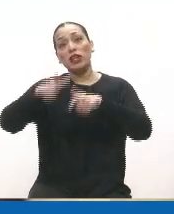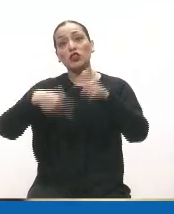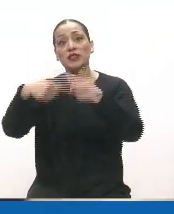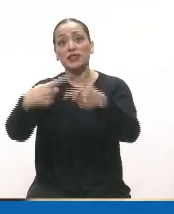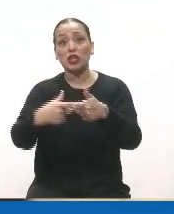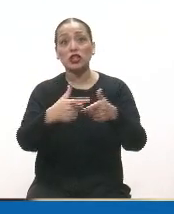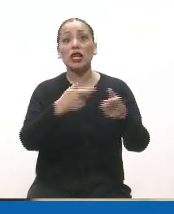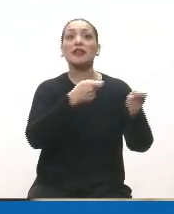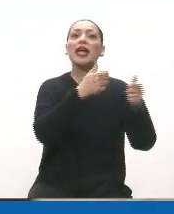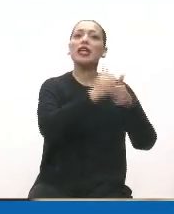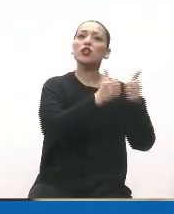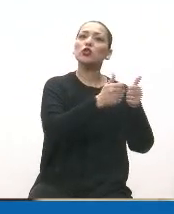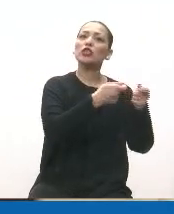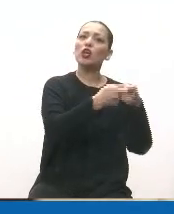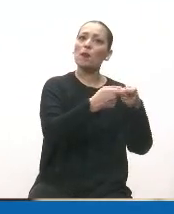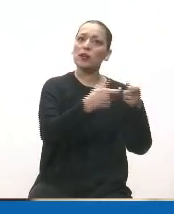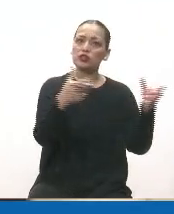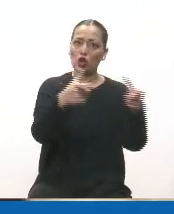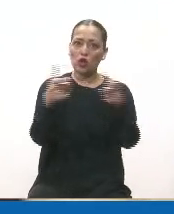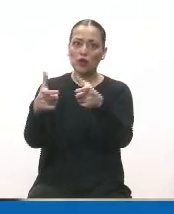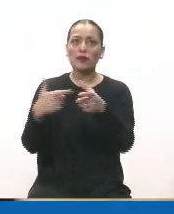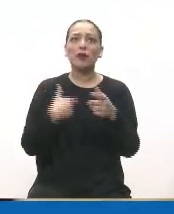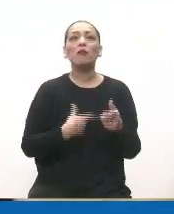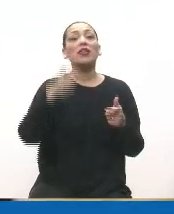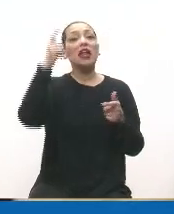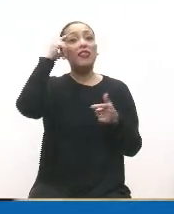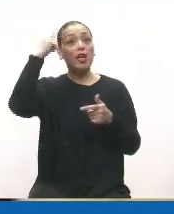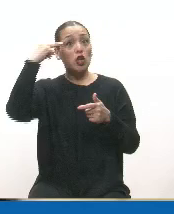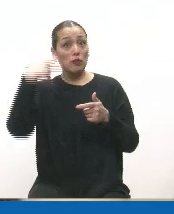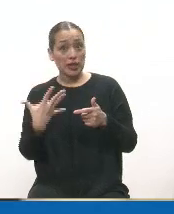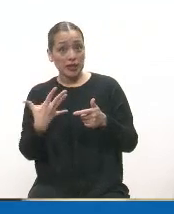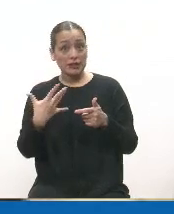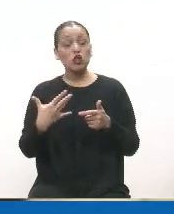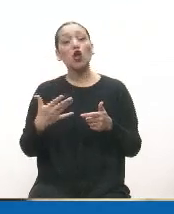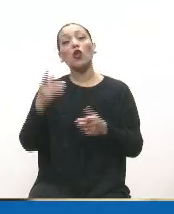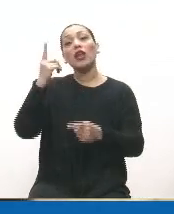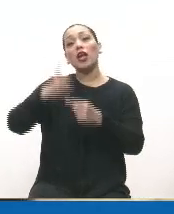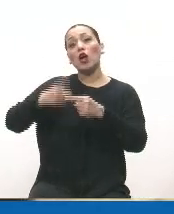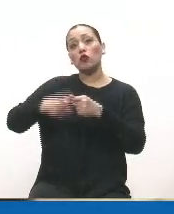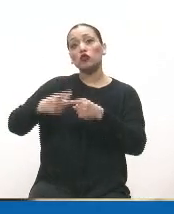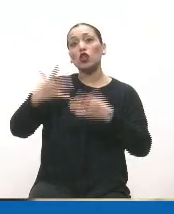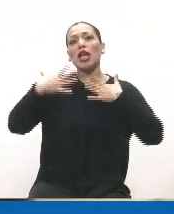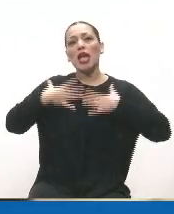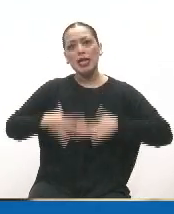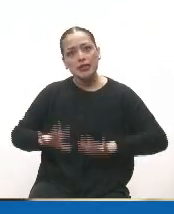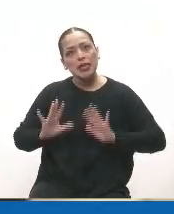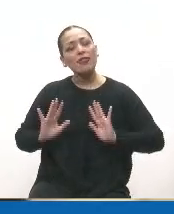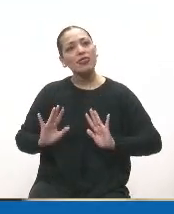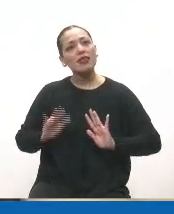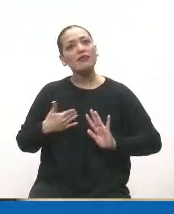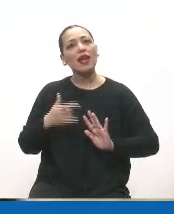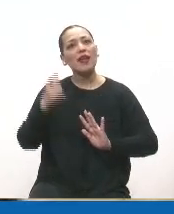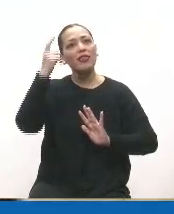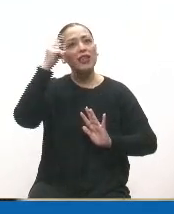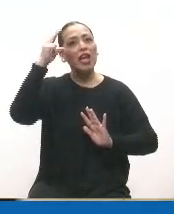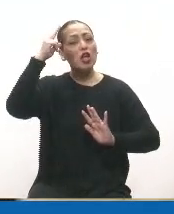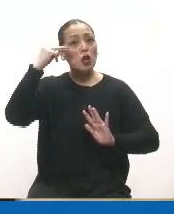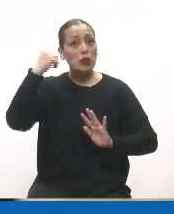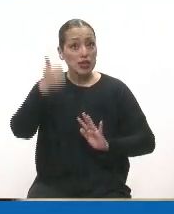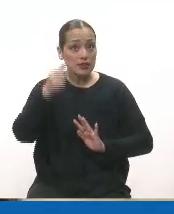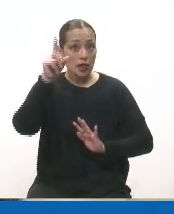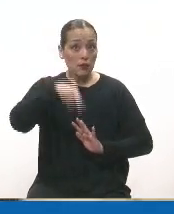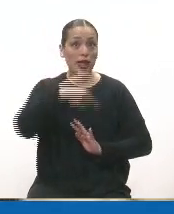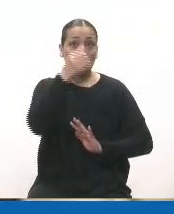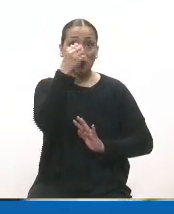Comercio. El 1095 de funciones distendidas, está en ambas comisiones, y el 1096/24, que es la